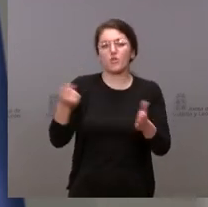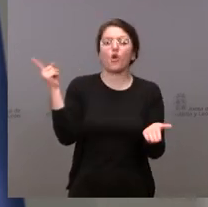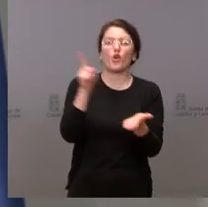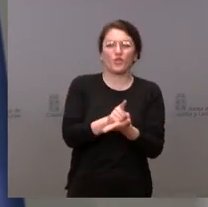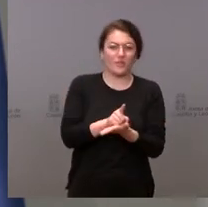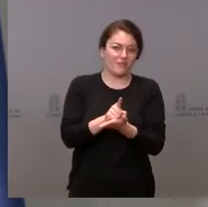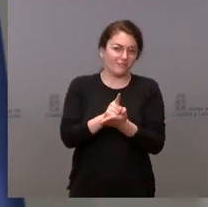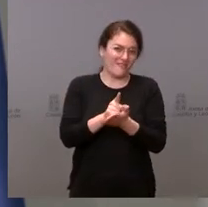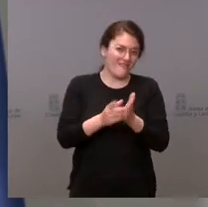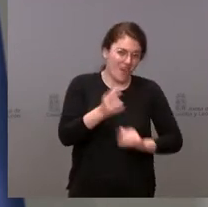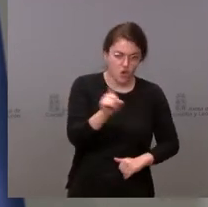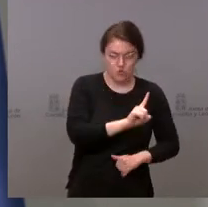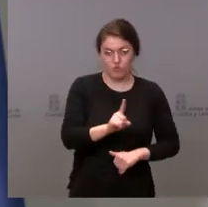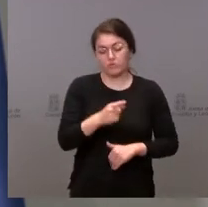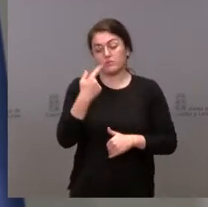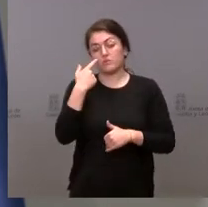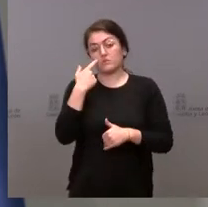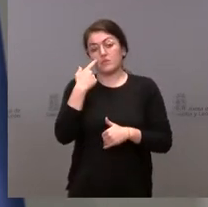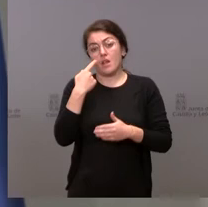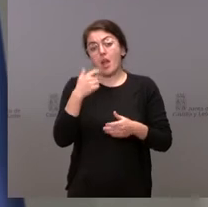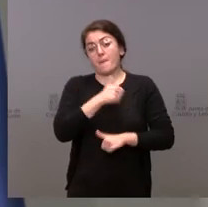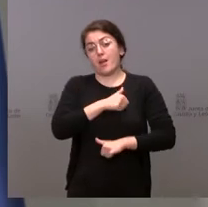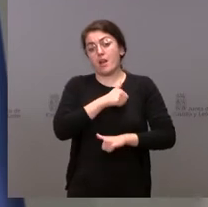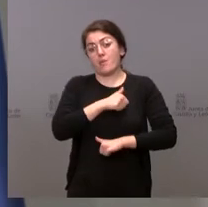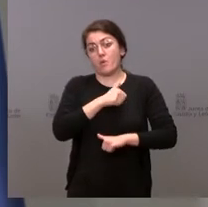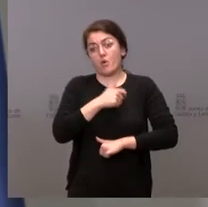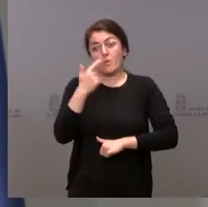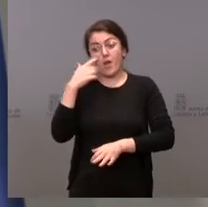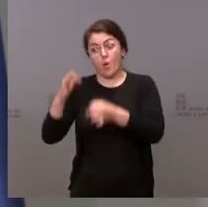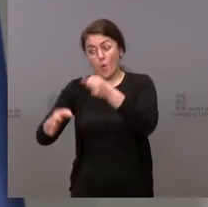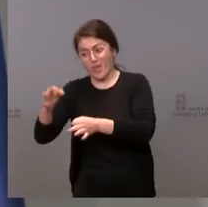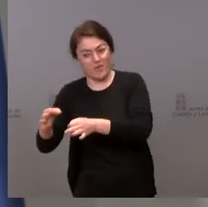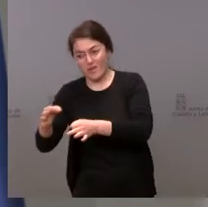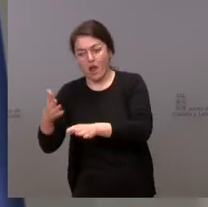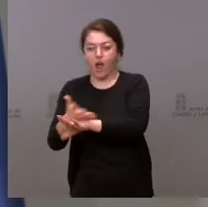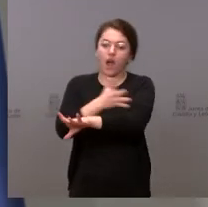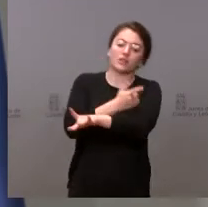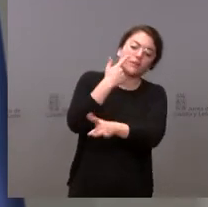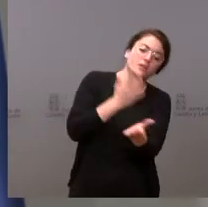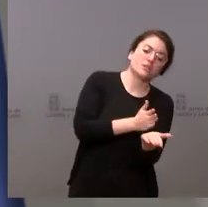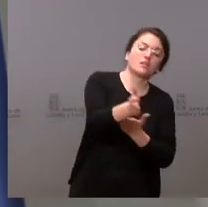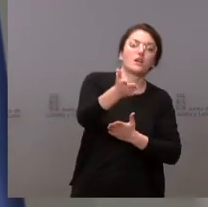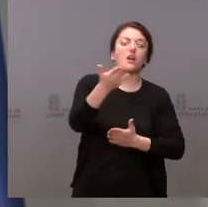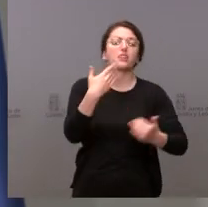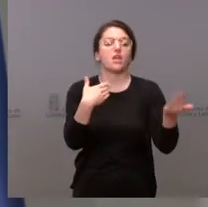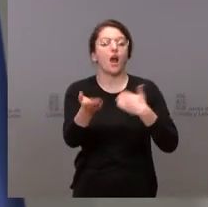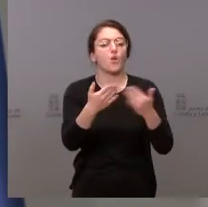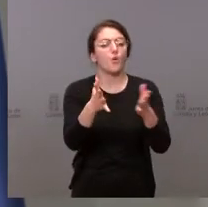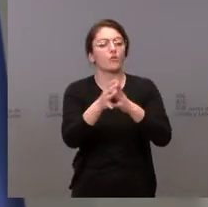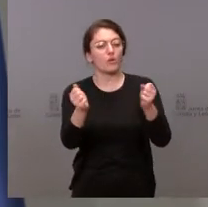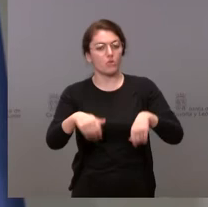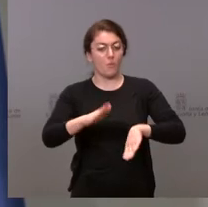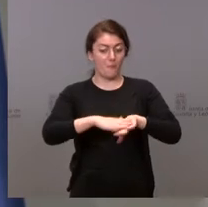vía judicial pues abra esta vía para el diálogo para el acuerdo y para el trato hacia castilla y león' en